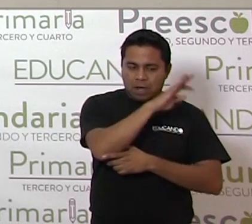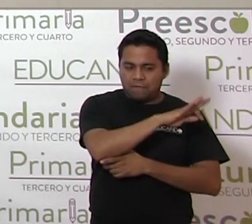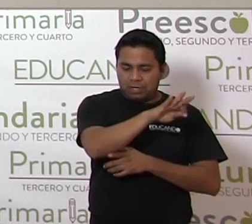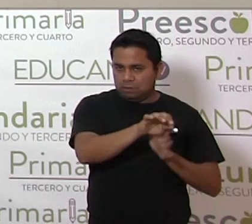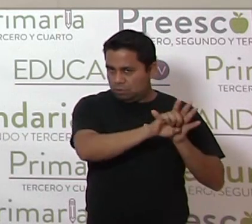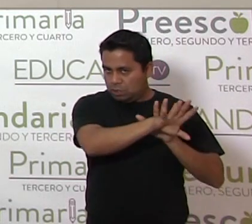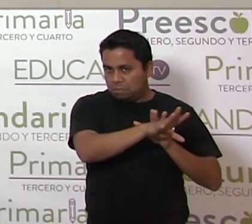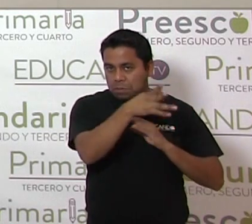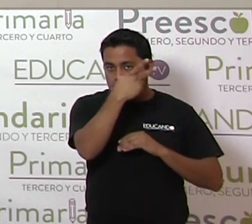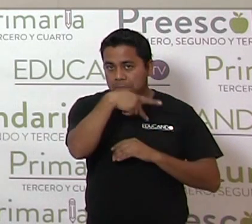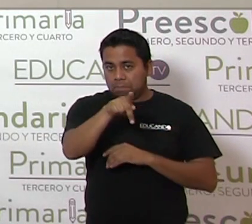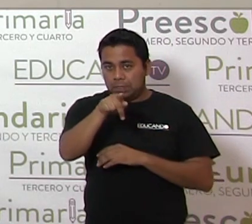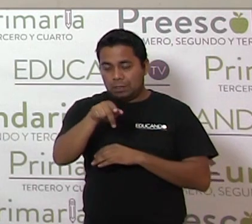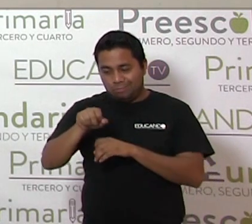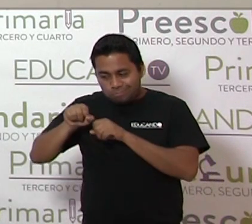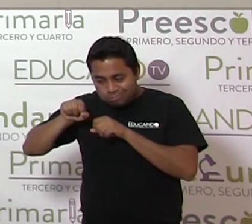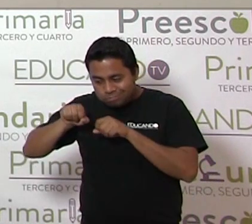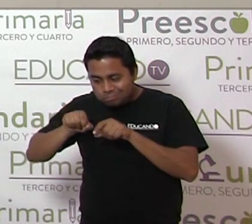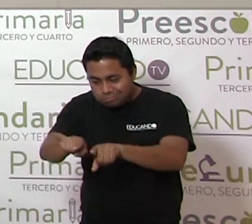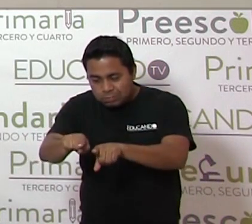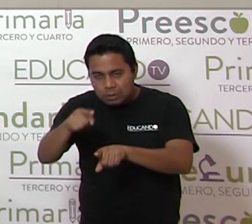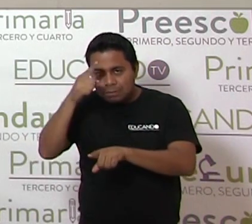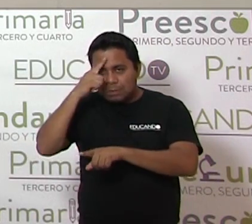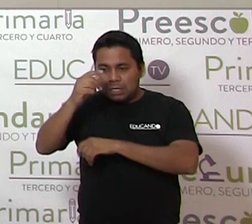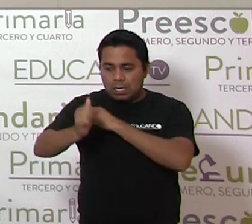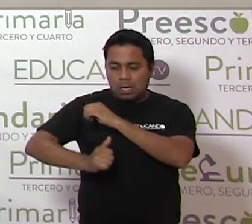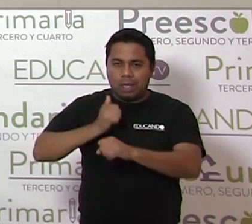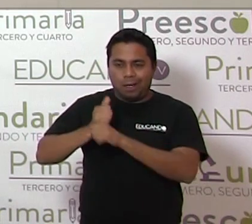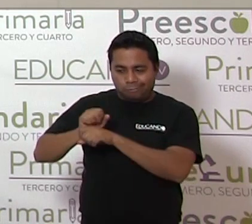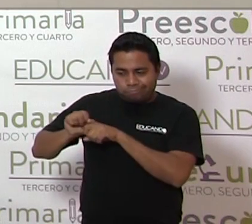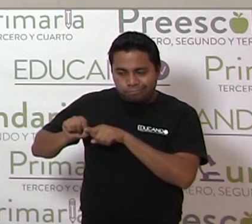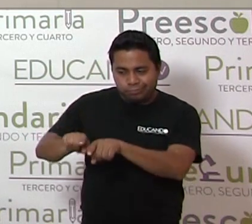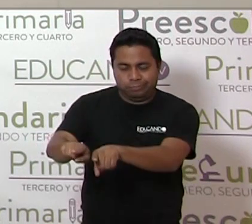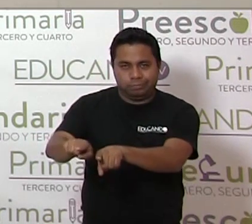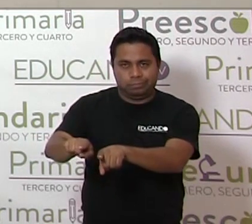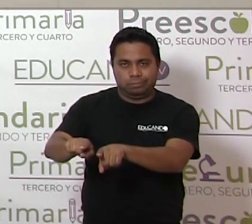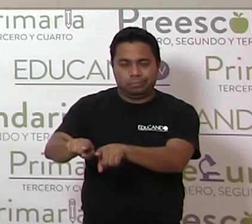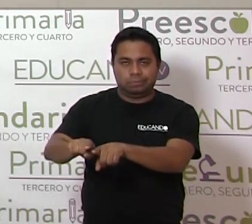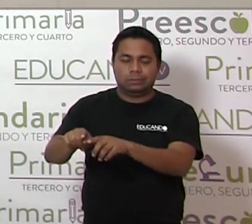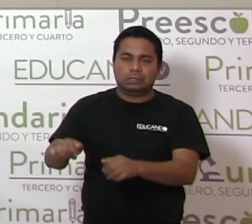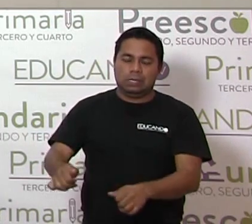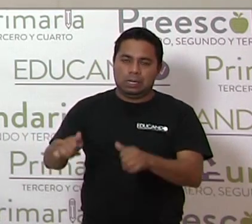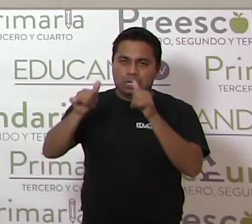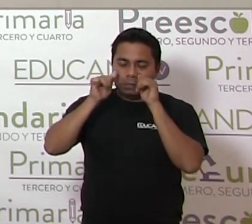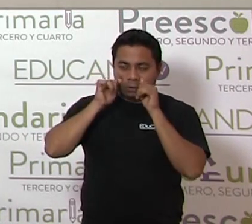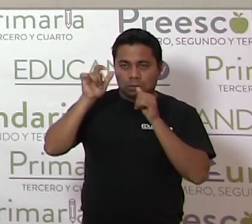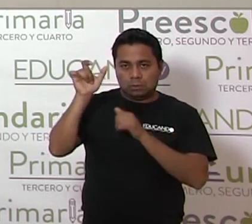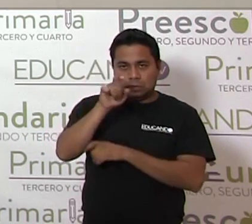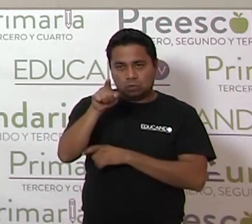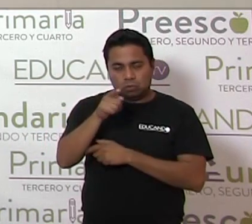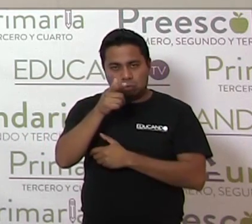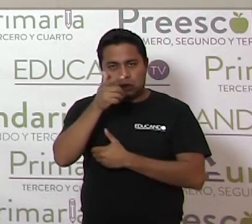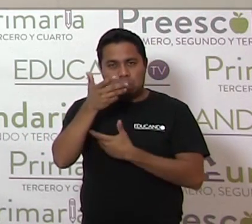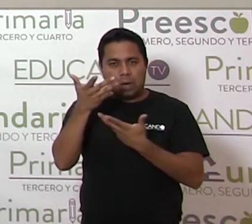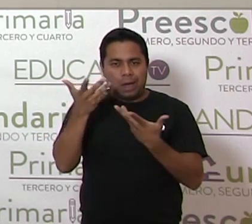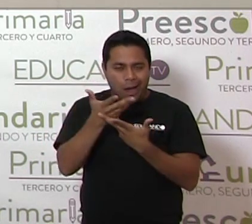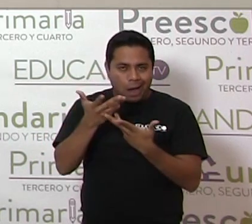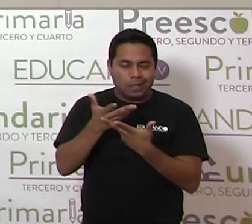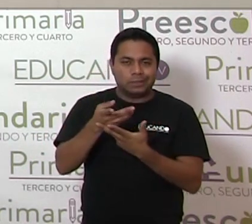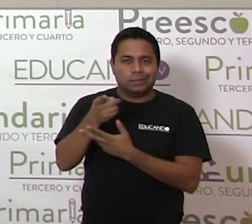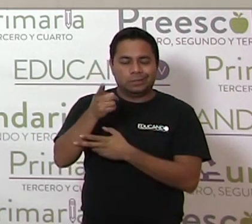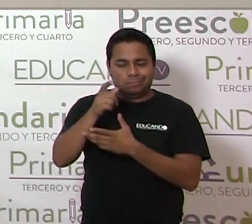pero son sincrónicos en años. Mucha atención al momento de hacer